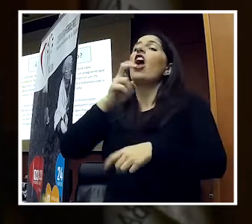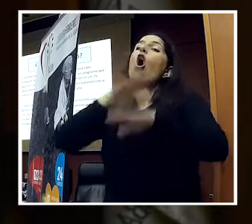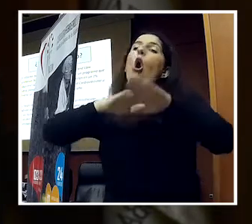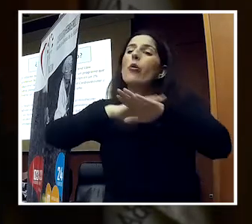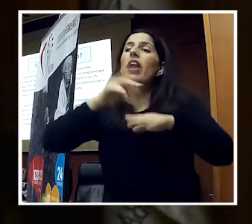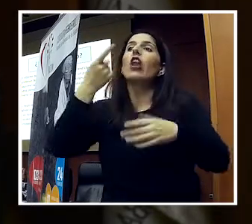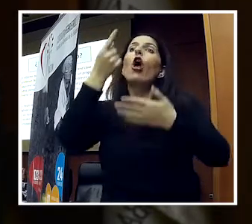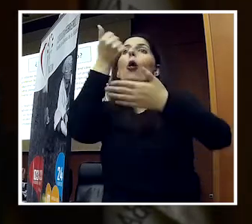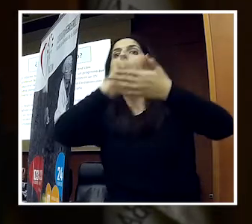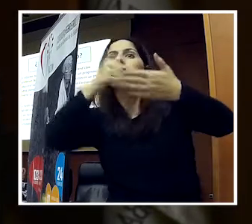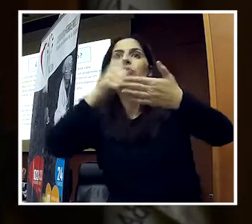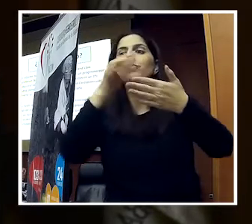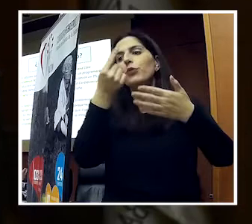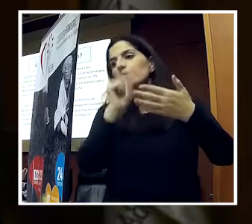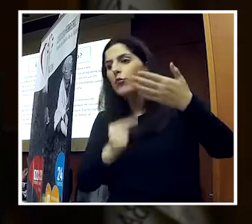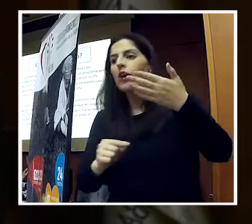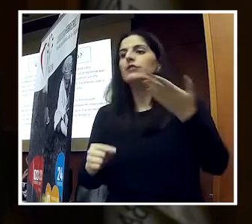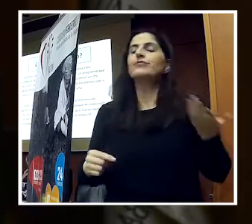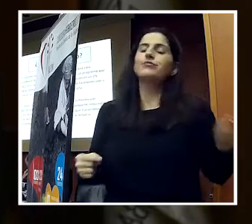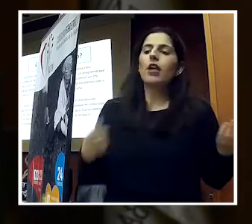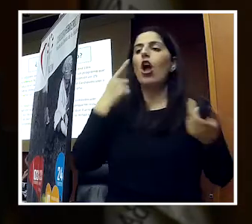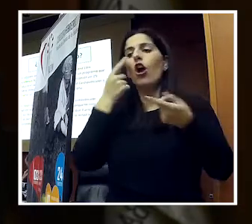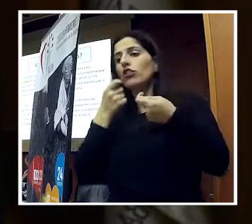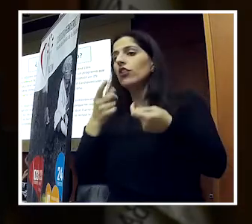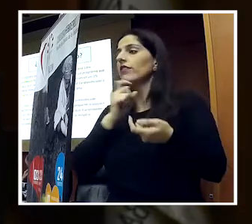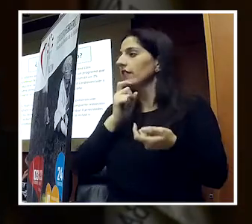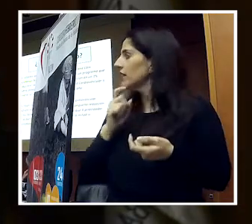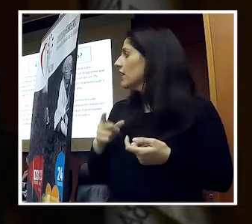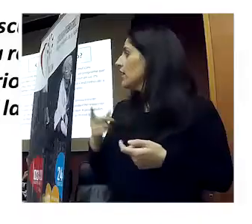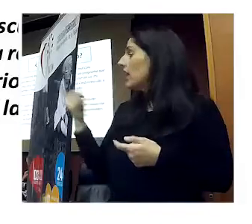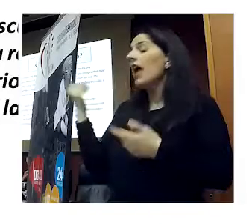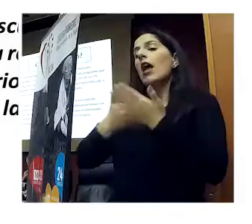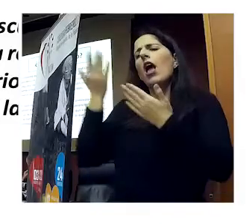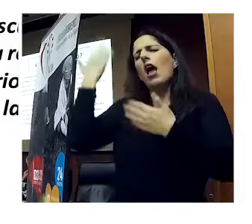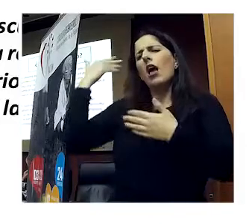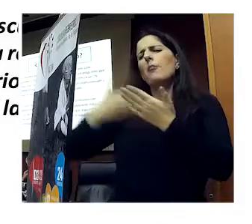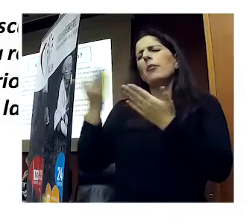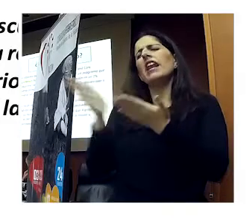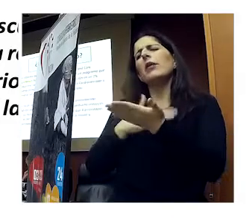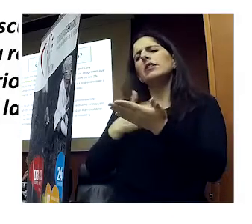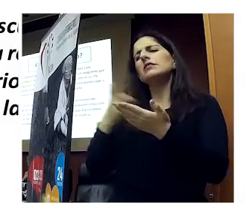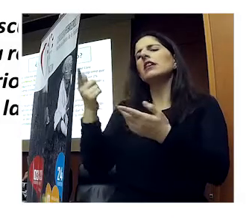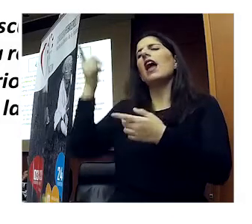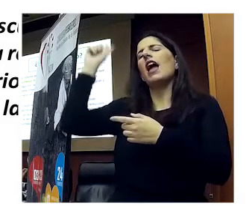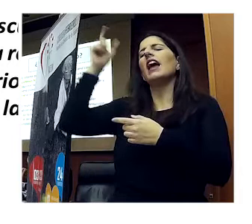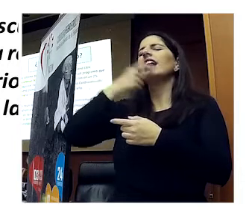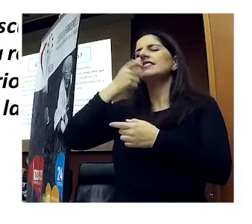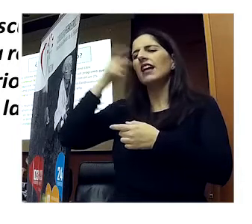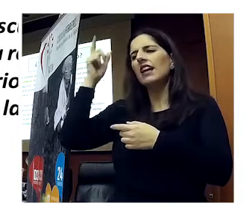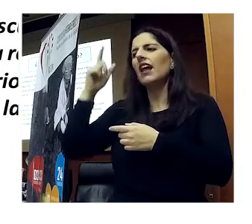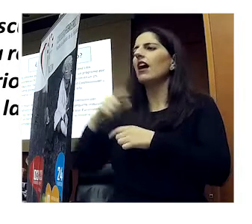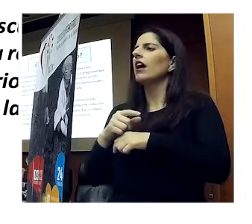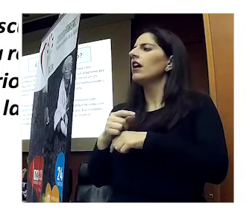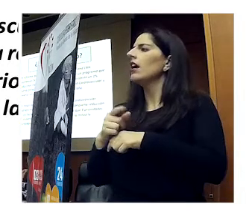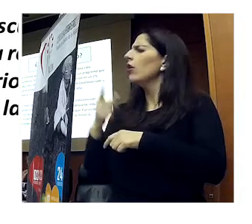unos presupuestos, pero bueno, ¿esto es costo efectivo? Pues como ven, un artículo que se publicó recientemente por el Instituto Británico, uno de los institutos de